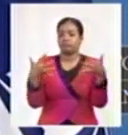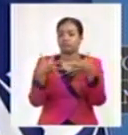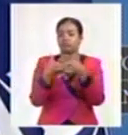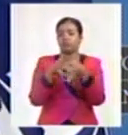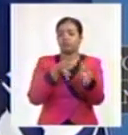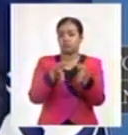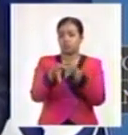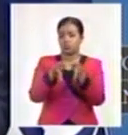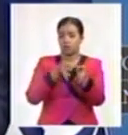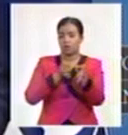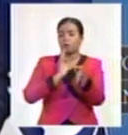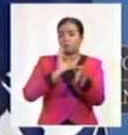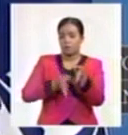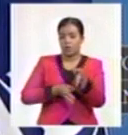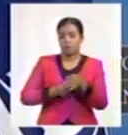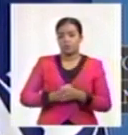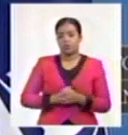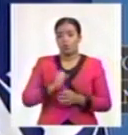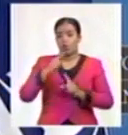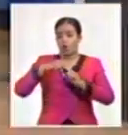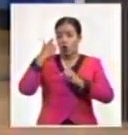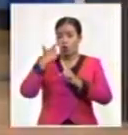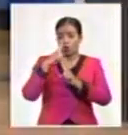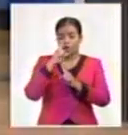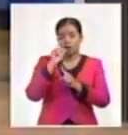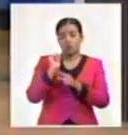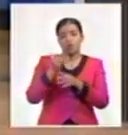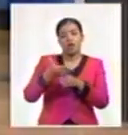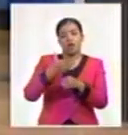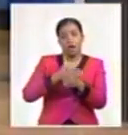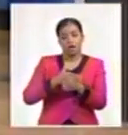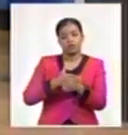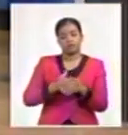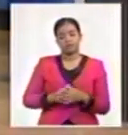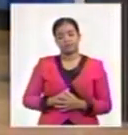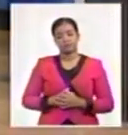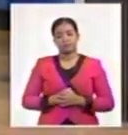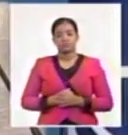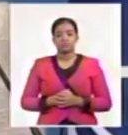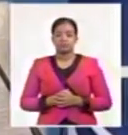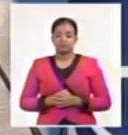OTAN, declaraba Stoltenberg antes de dar paso a von der Leyen.